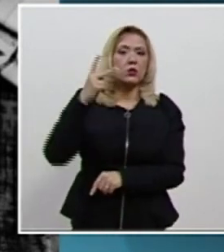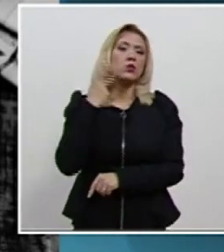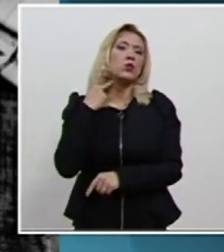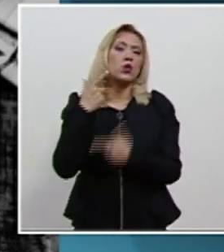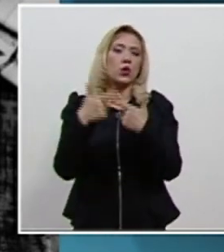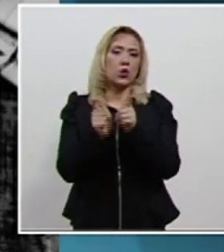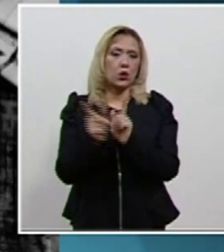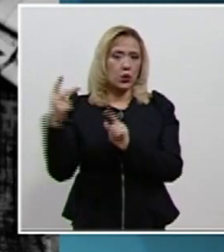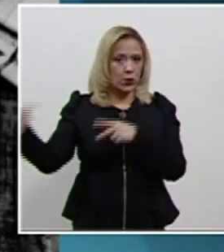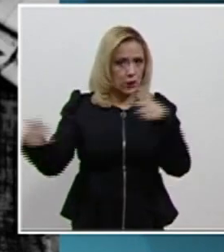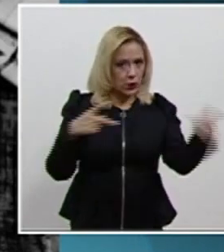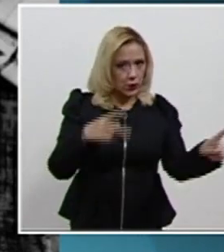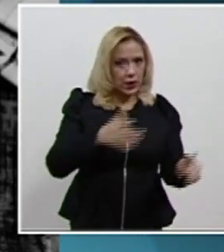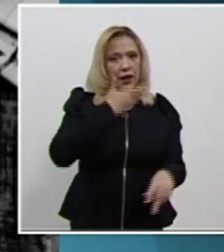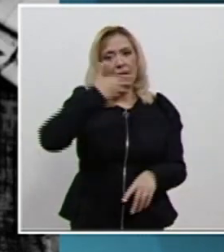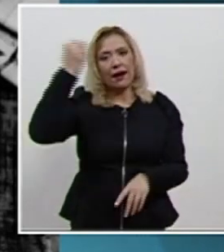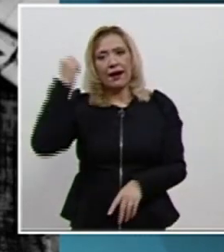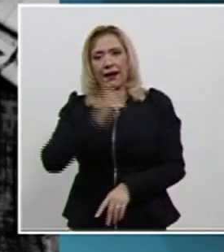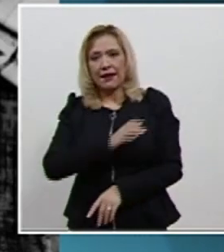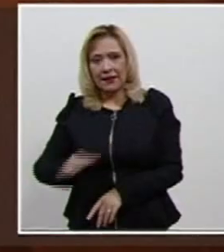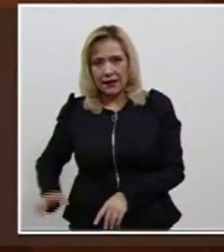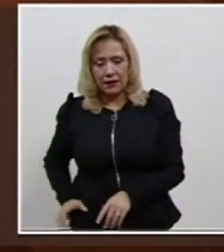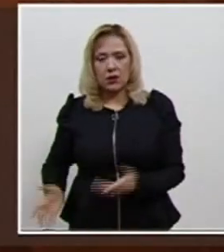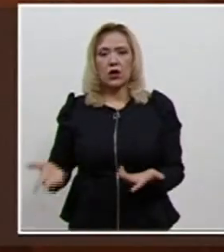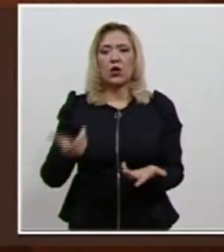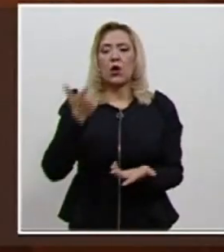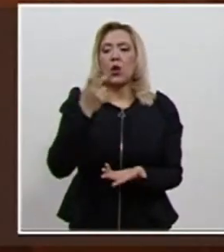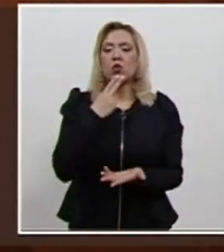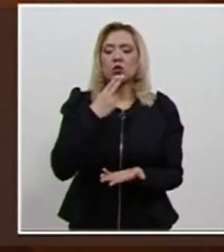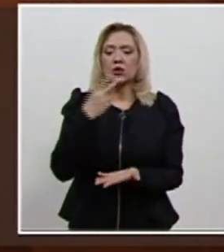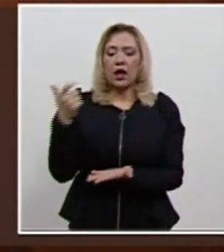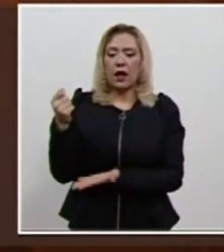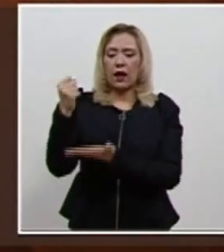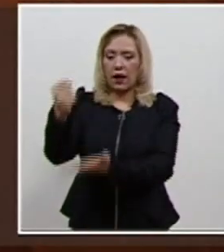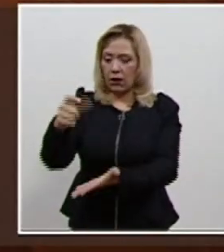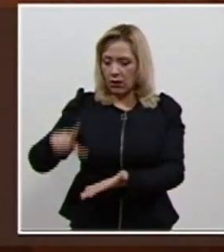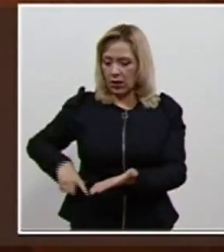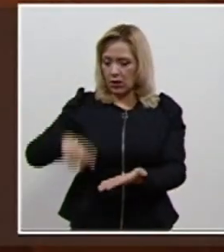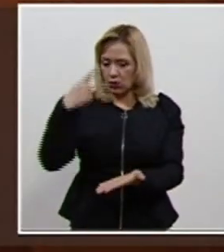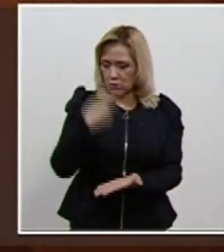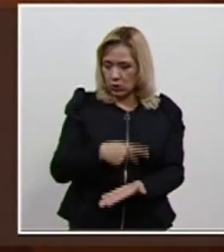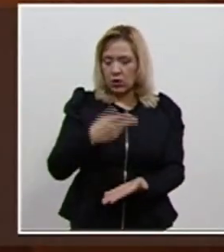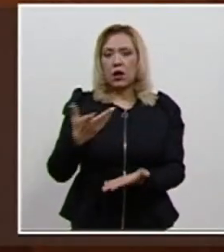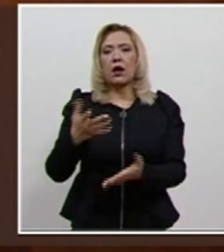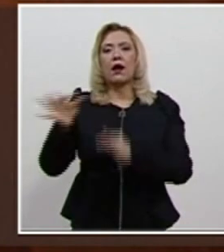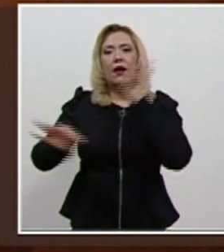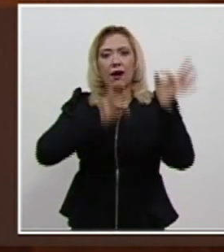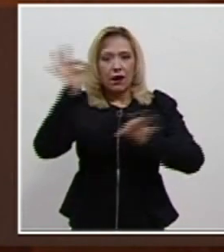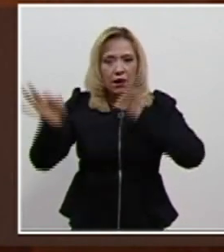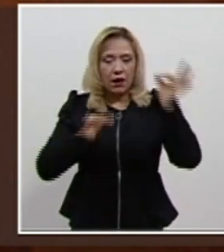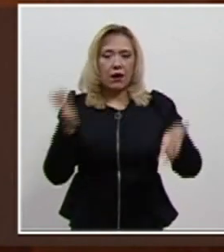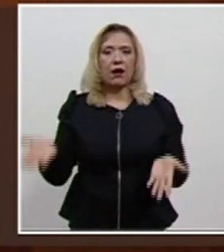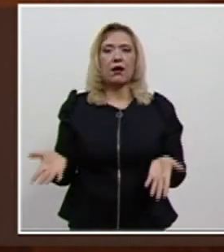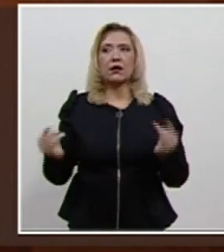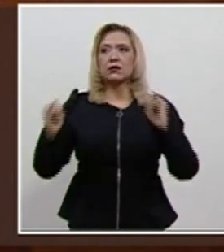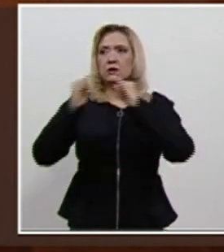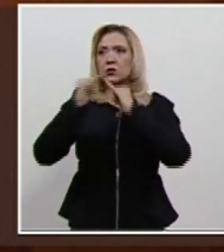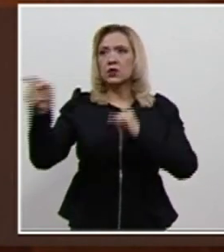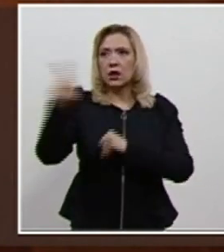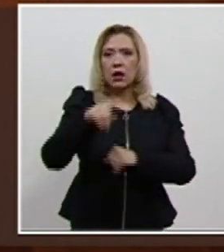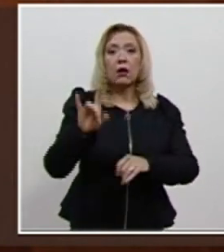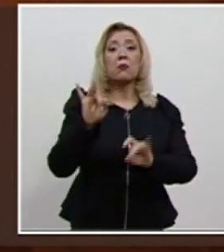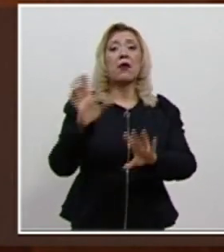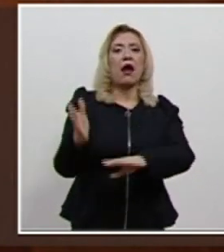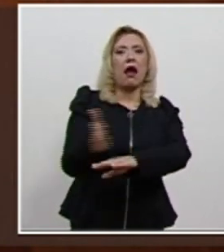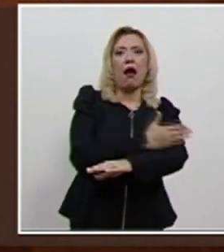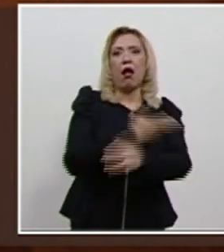y candidatos, la aplicación de los recursos públicos, la propaganda electoral y de entes públicos, los actos anticipados de